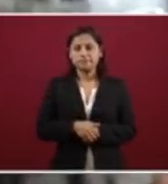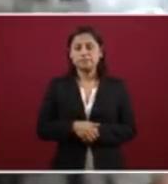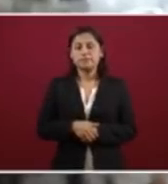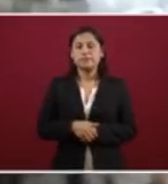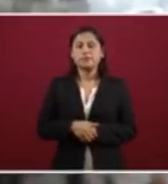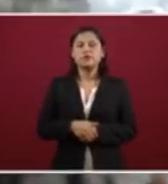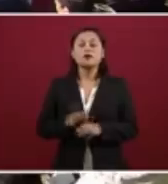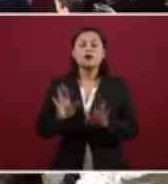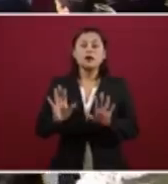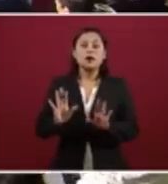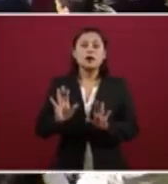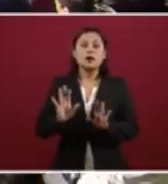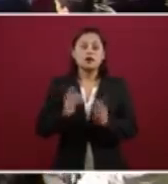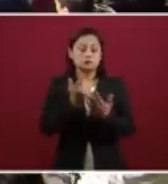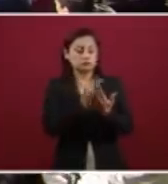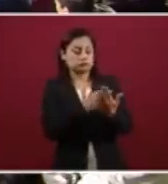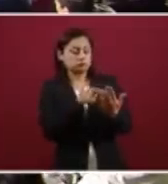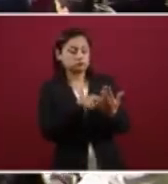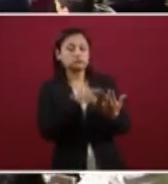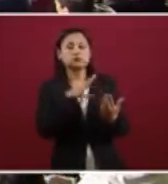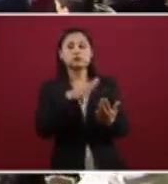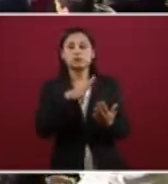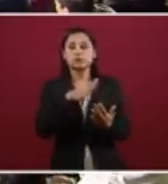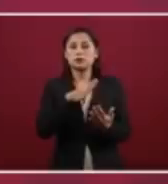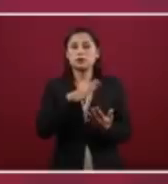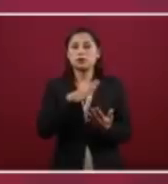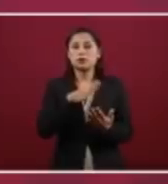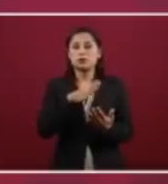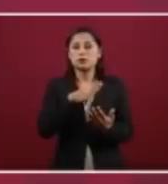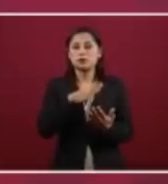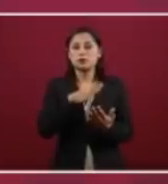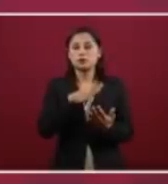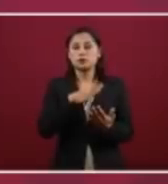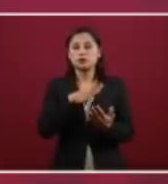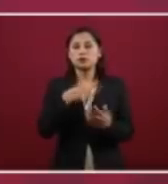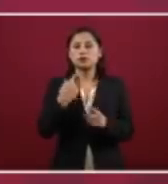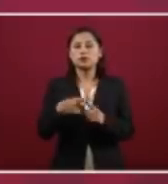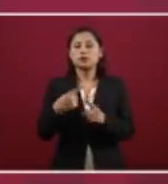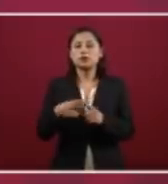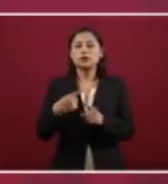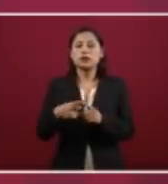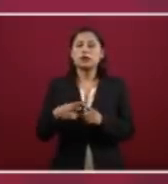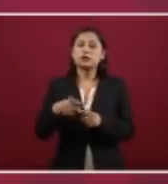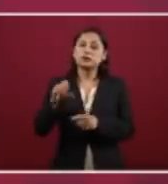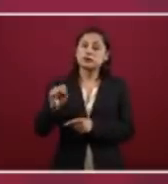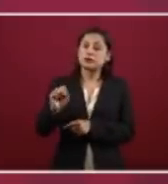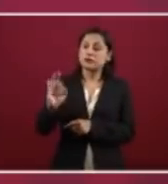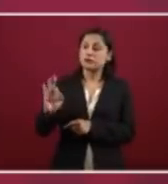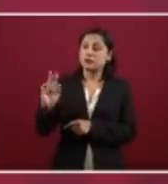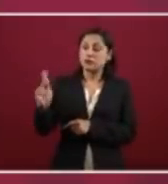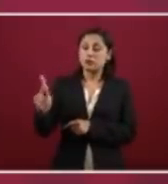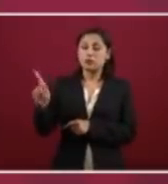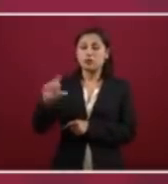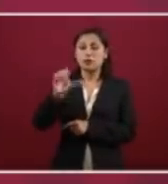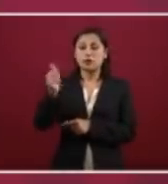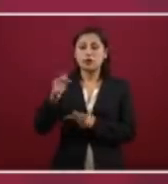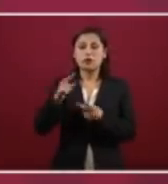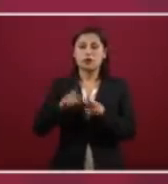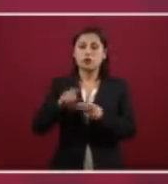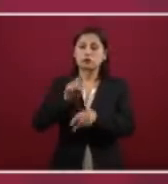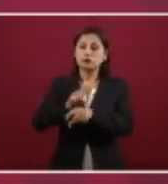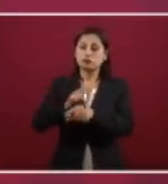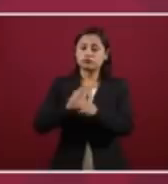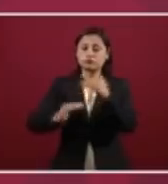Nosotros tenemos el dato que son prácticamente las observaciones por parte de la Secretaría de la Función Pública como de la Auditoría Superior de la